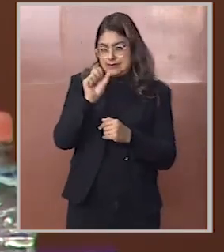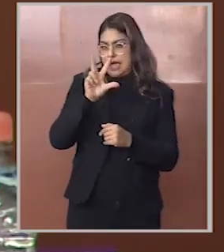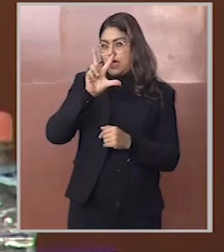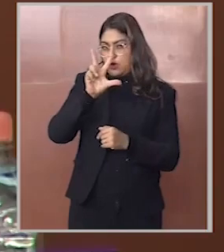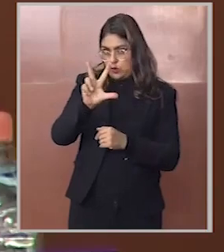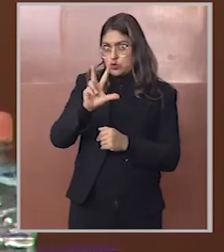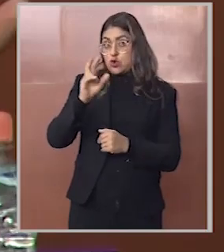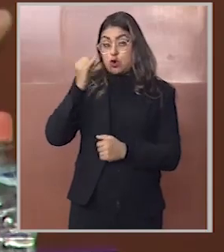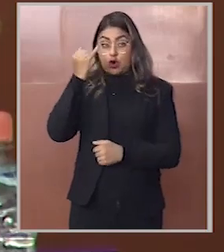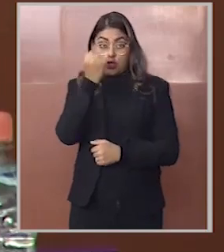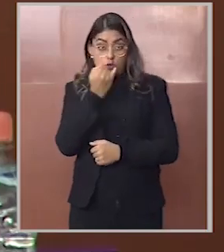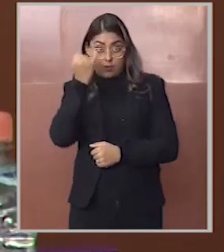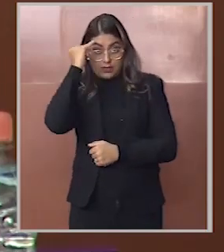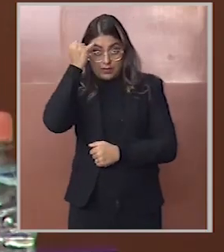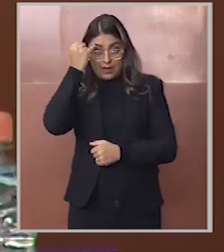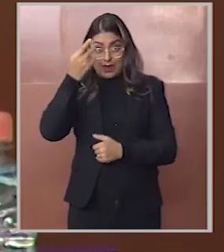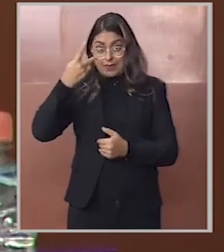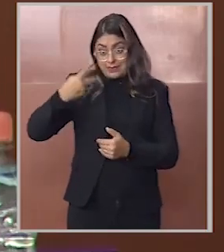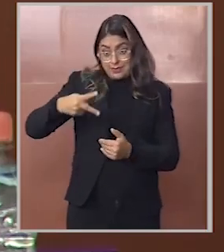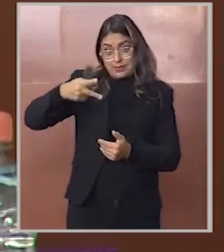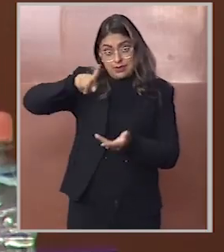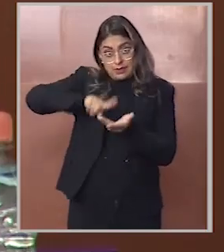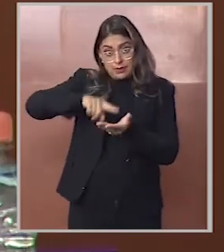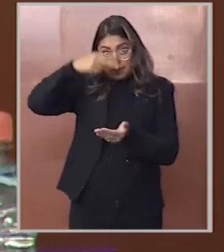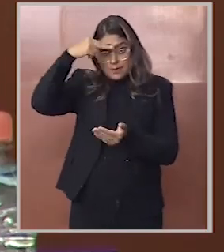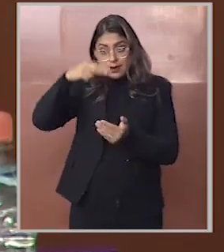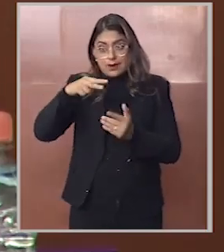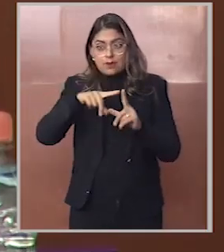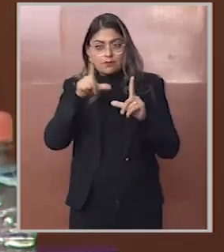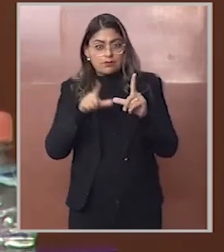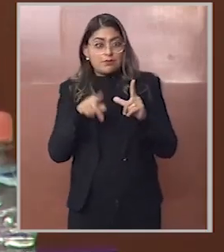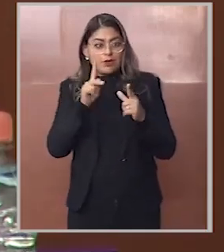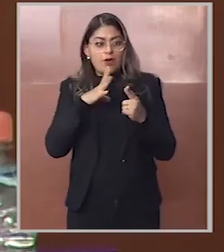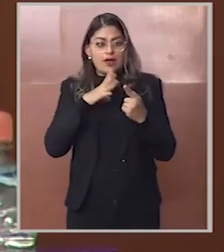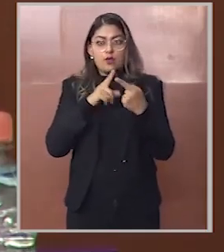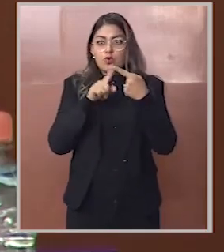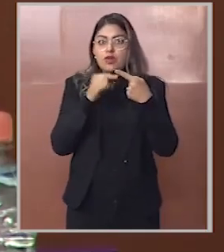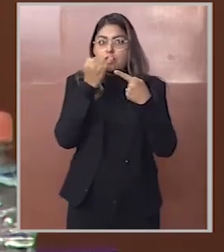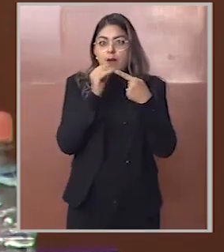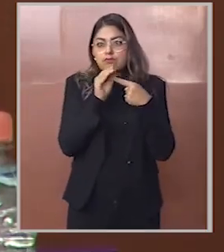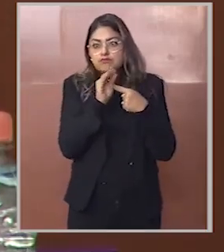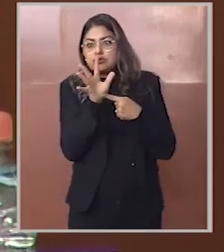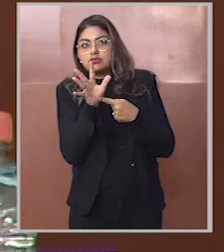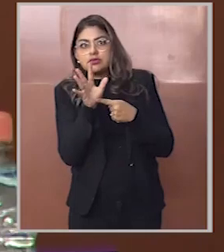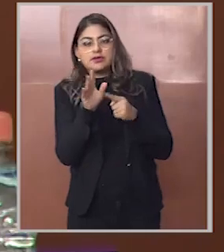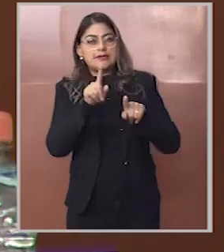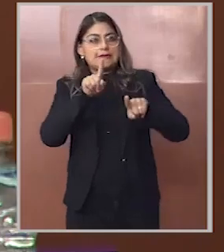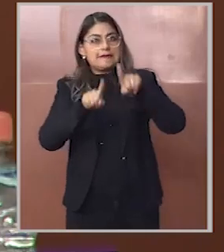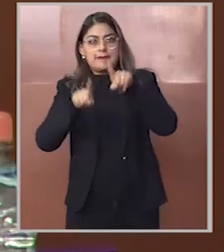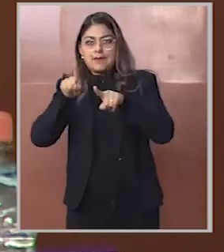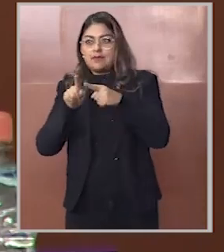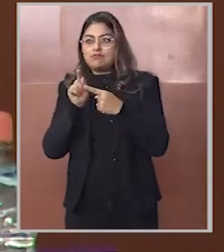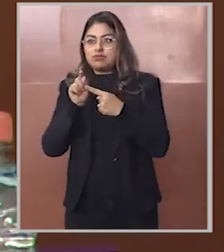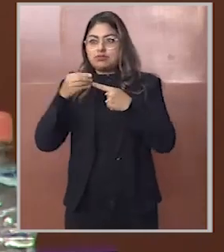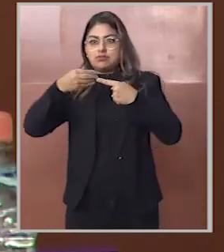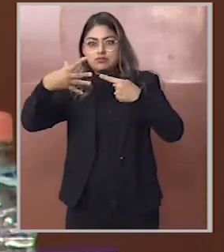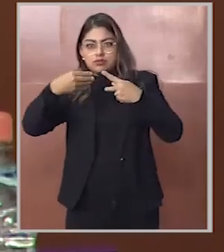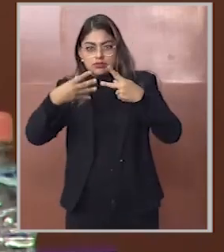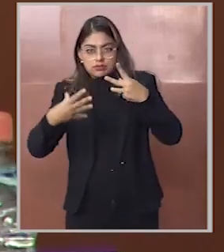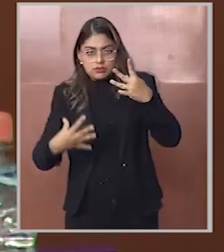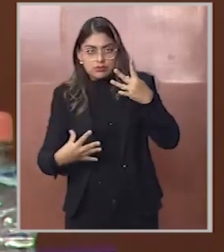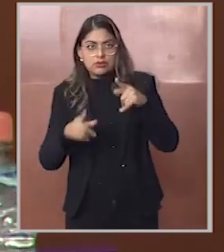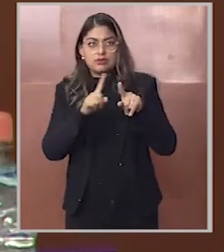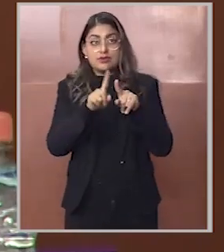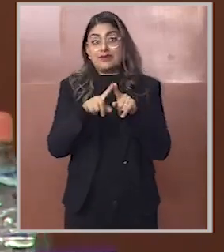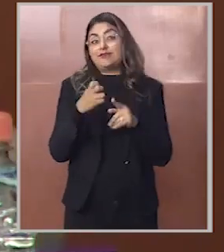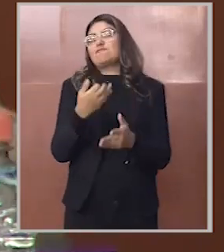ellas tiene diversas variantes dialectales no Y entonces esto Pues también sigue siendo una deuda no hay que anotarlo que todavía nos falta